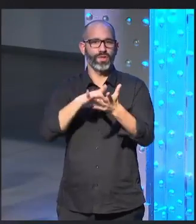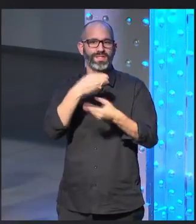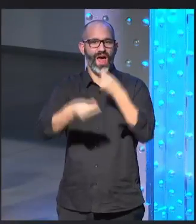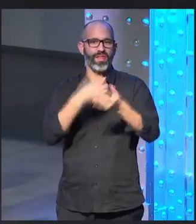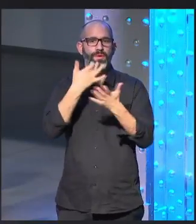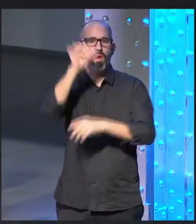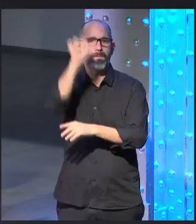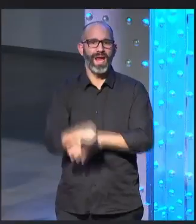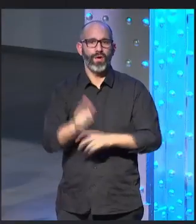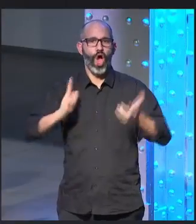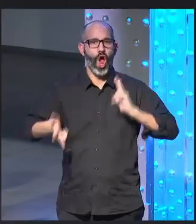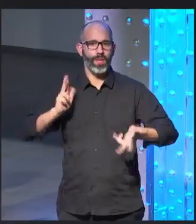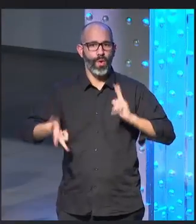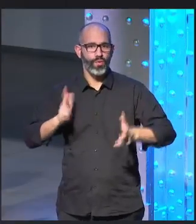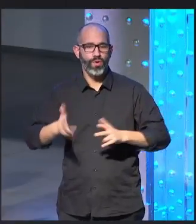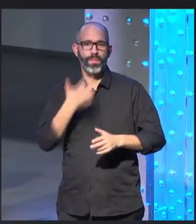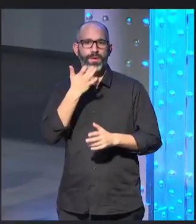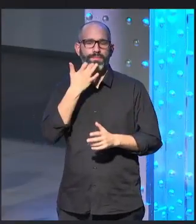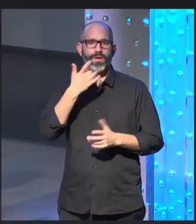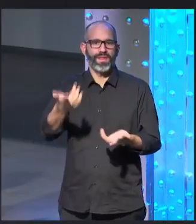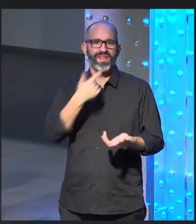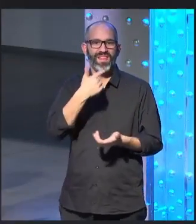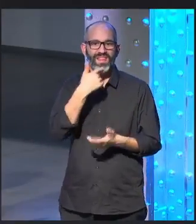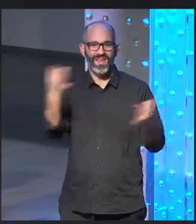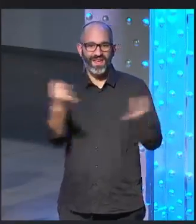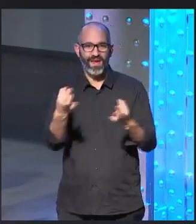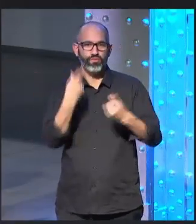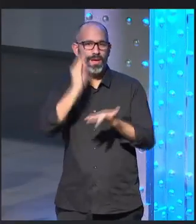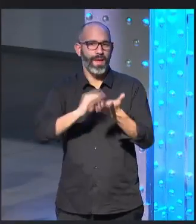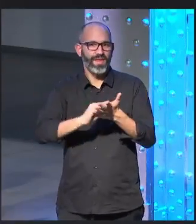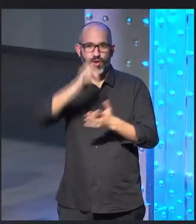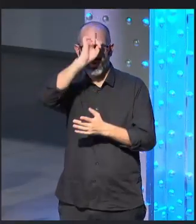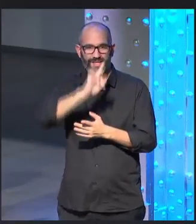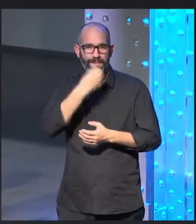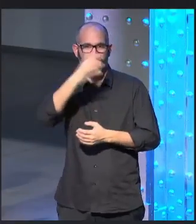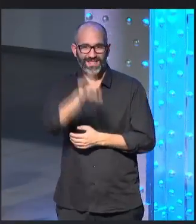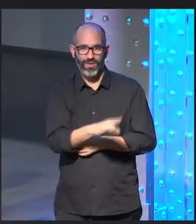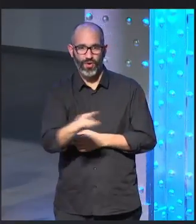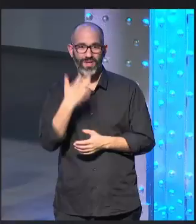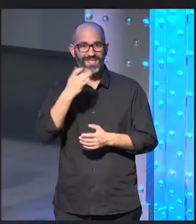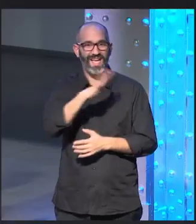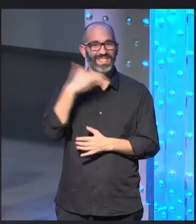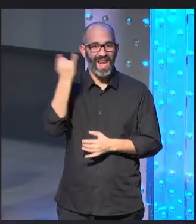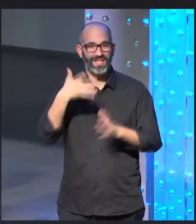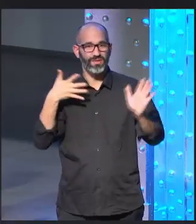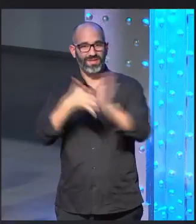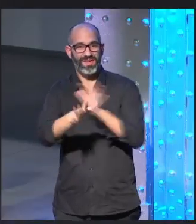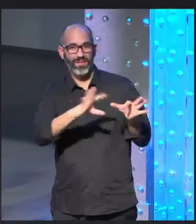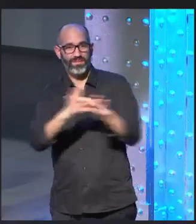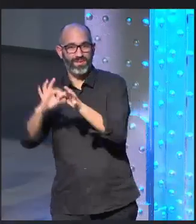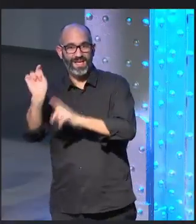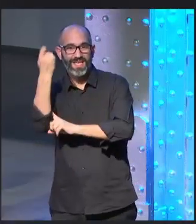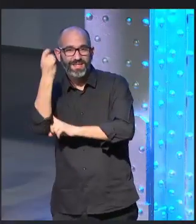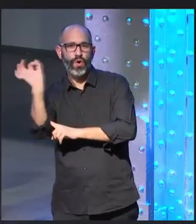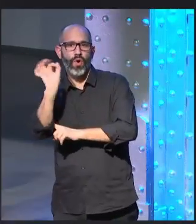la industria de Hollywood, y viene a decir que muchas veces no se sabe muy bien si el talento te lleva al éxito o es